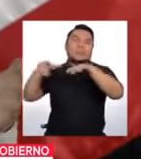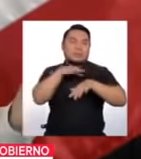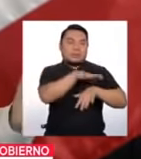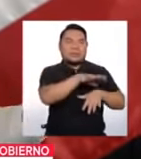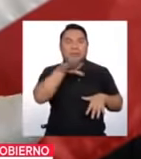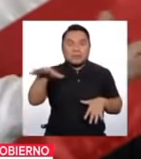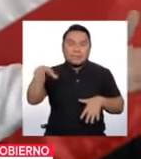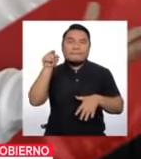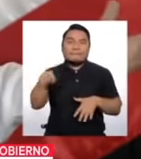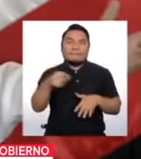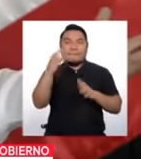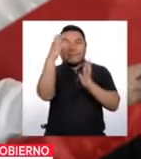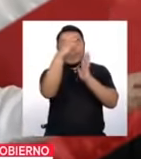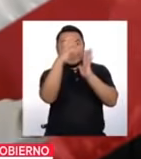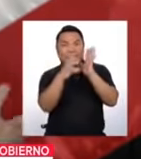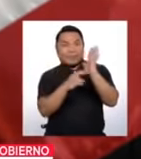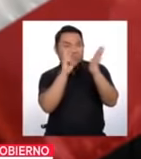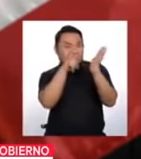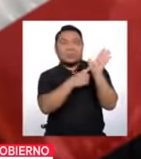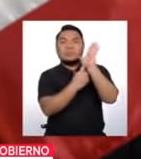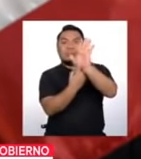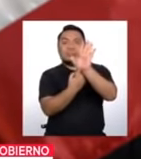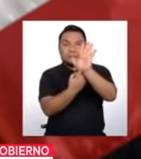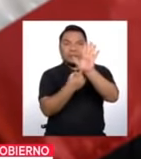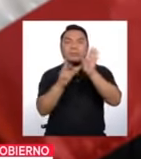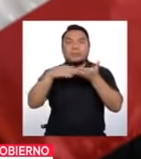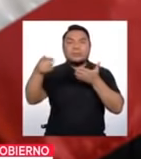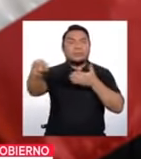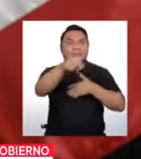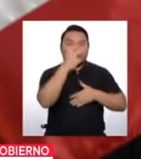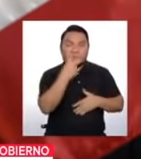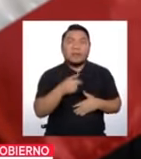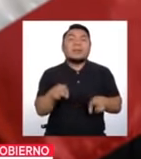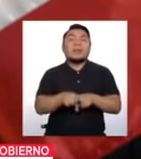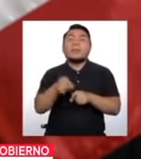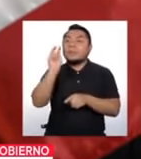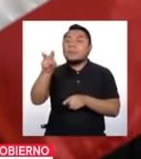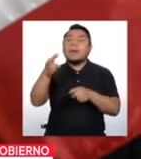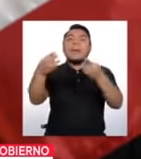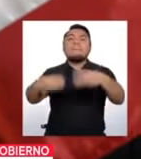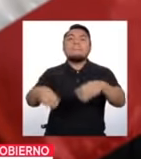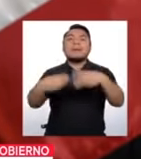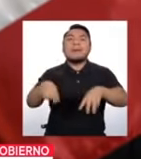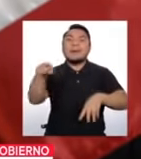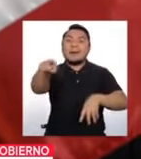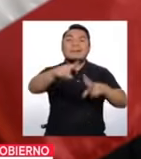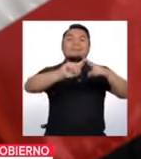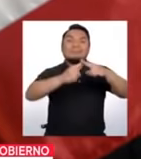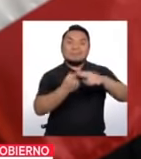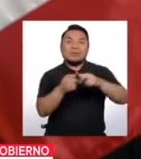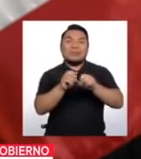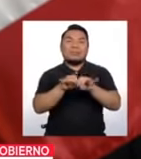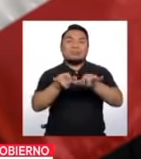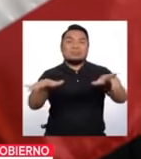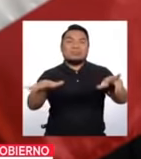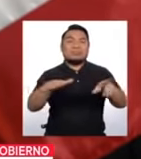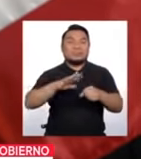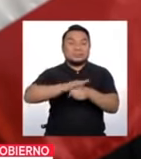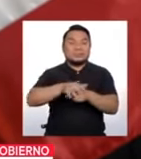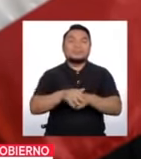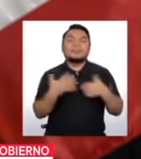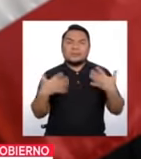y en función de eso es que estamos haciendo también esta intervención en mercados, porque son ahí donde están los centros de mayor contagio. Entonces sí